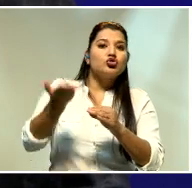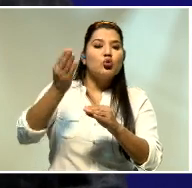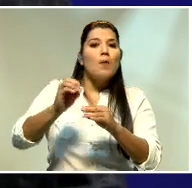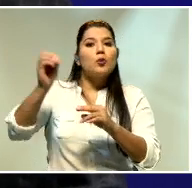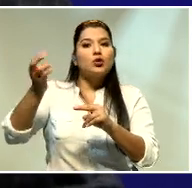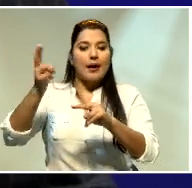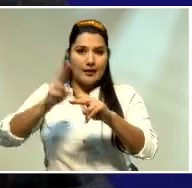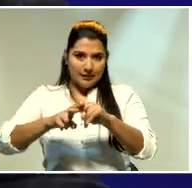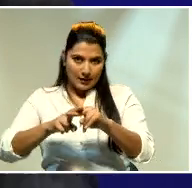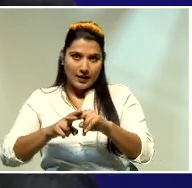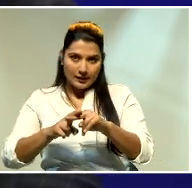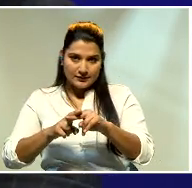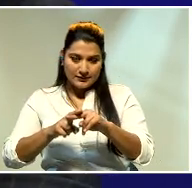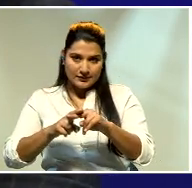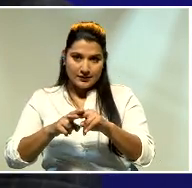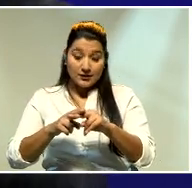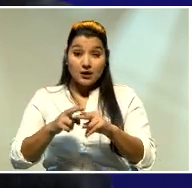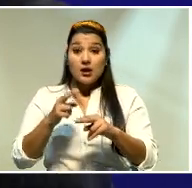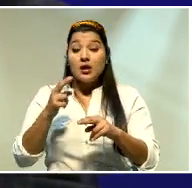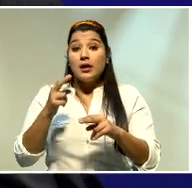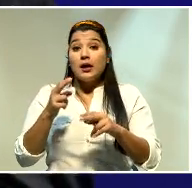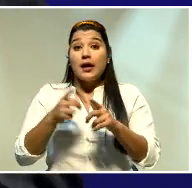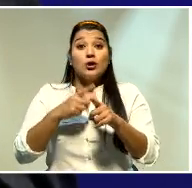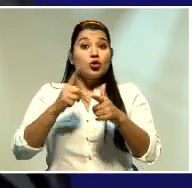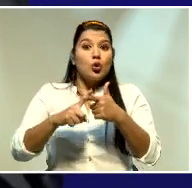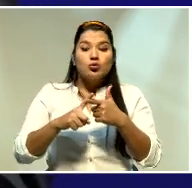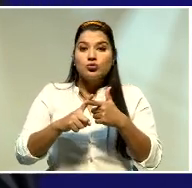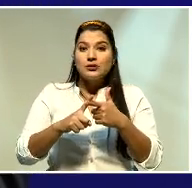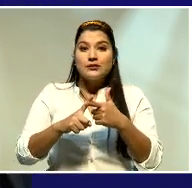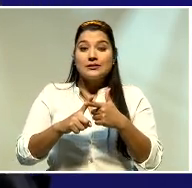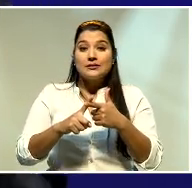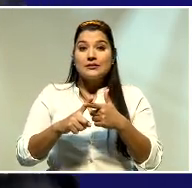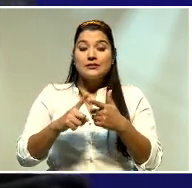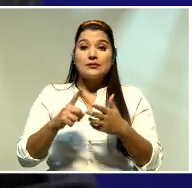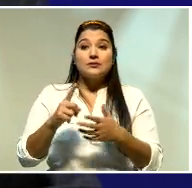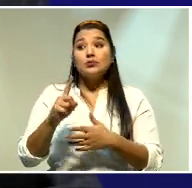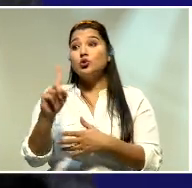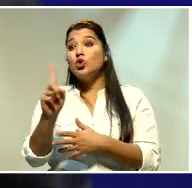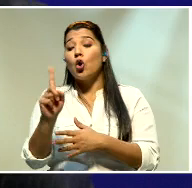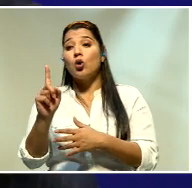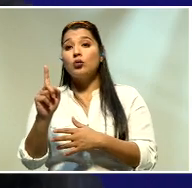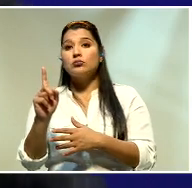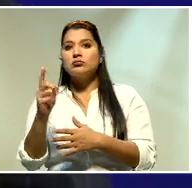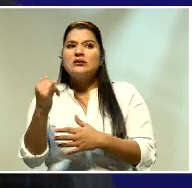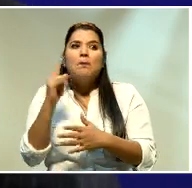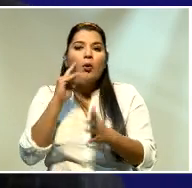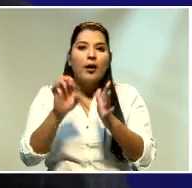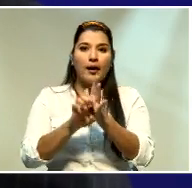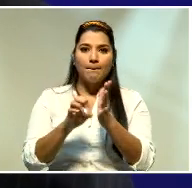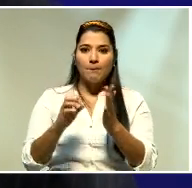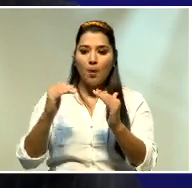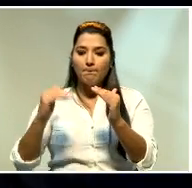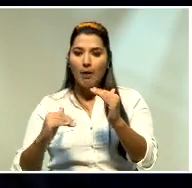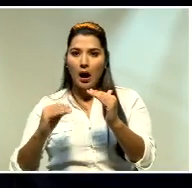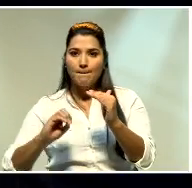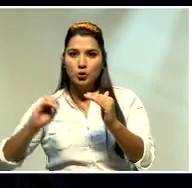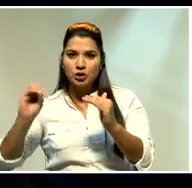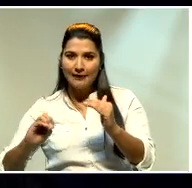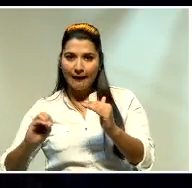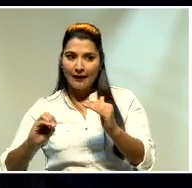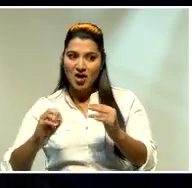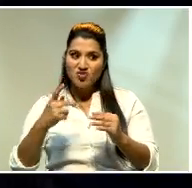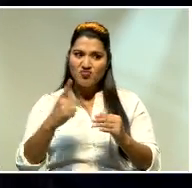muy riesgoso y le fijan una tasa y ya no sería negocio para un banco, pues no le va a dar el crédito. Claro, lo que estamos viendo